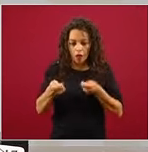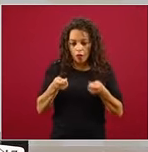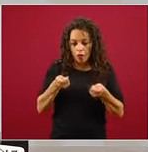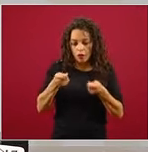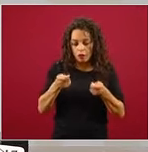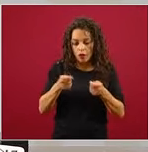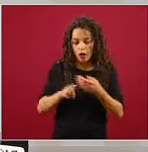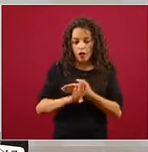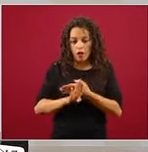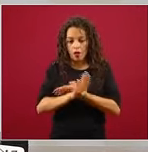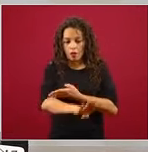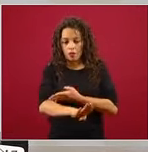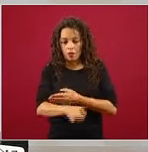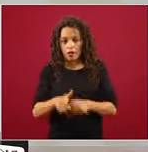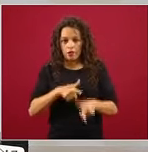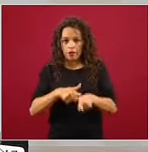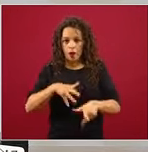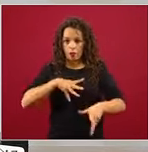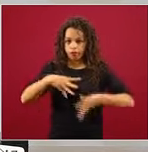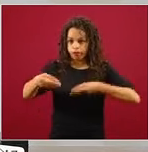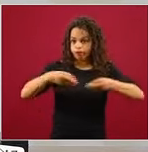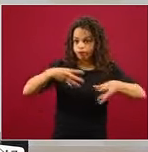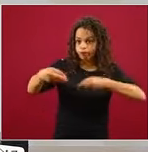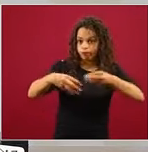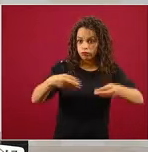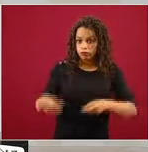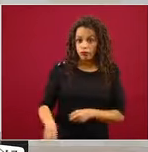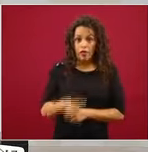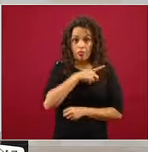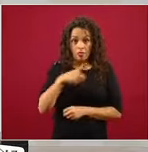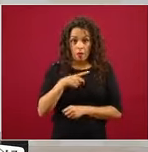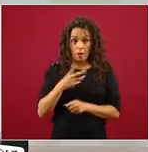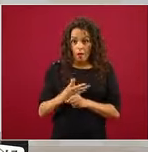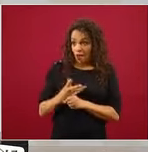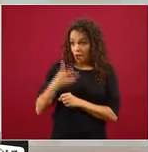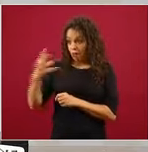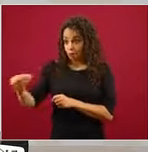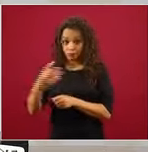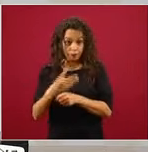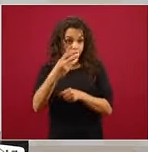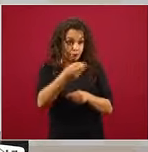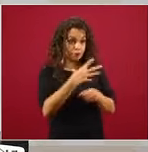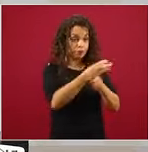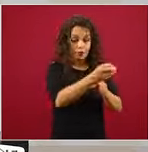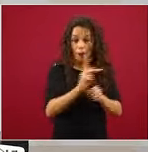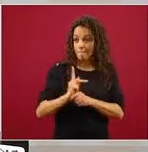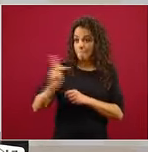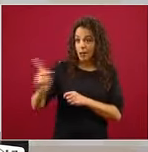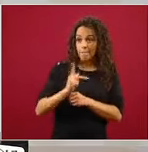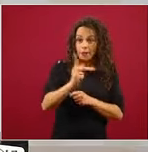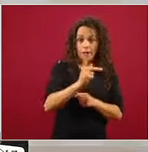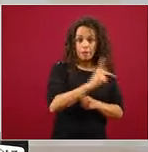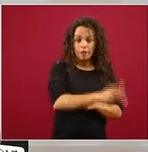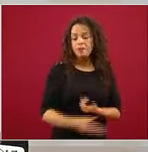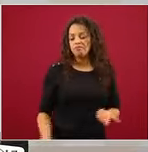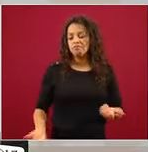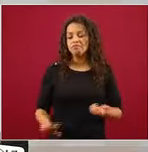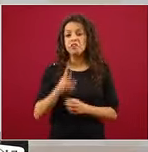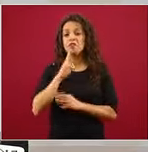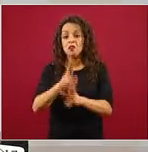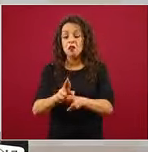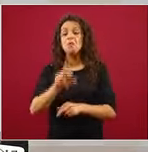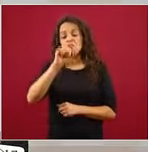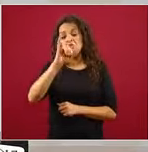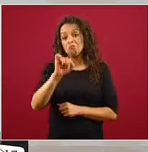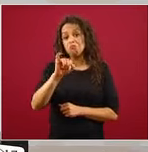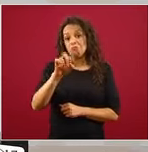de COVID-19, debe replicarse, la respuesta categóricamente es sí, debe de replicarse. No solo debe replicarse